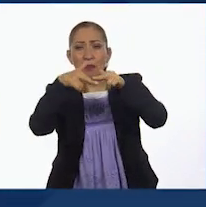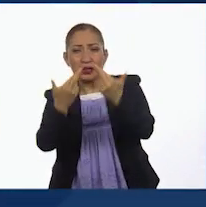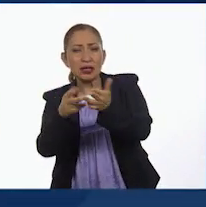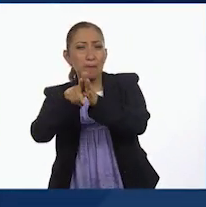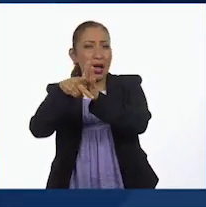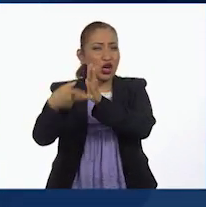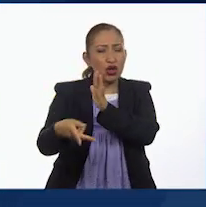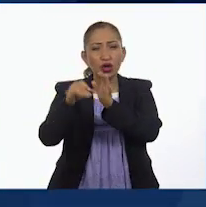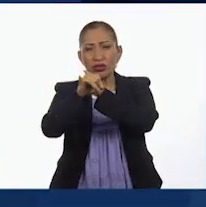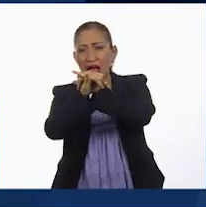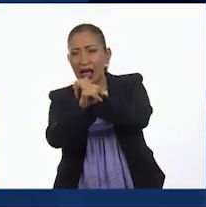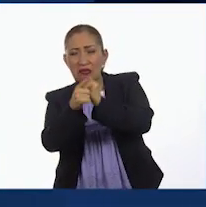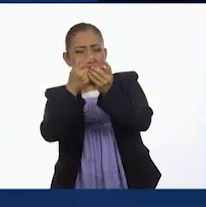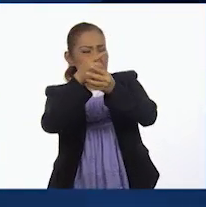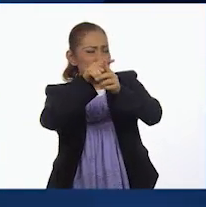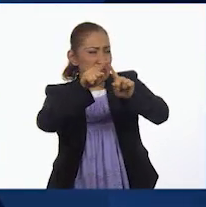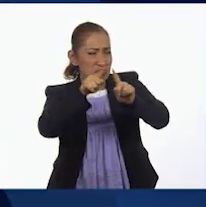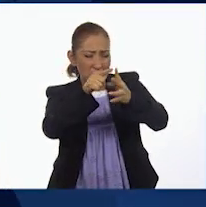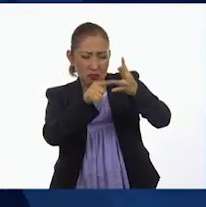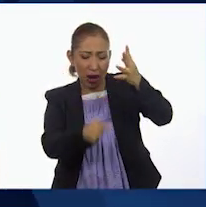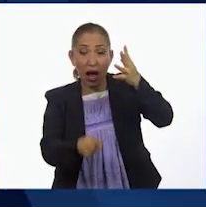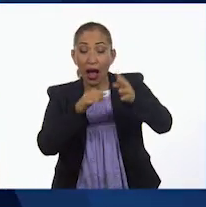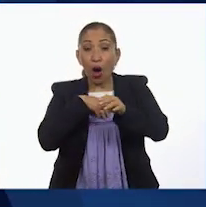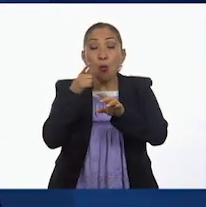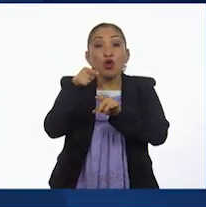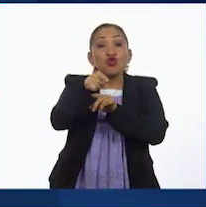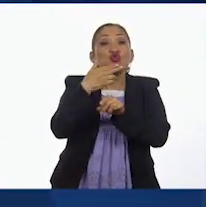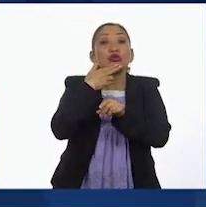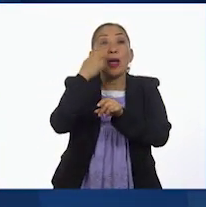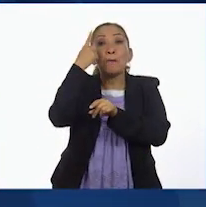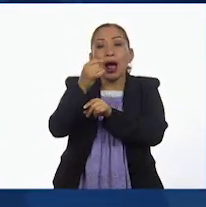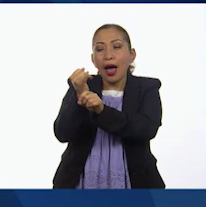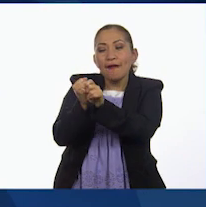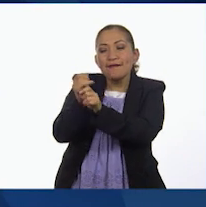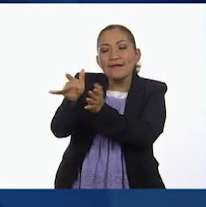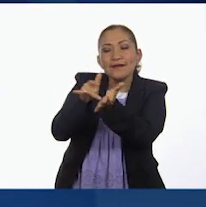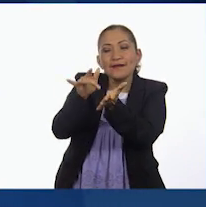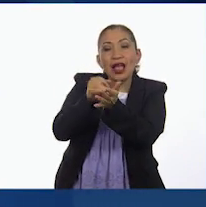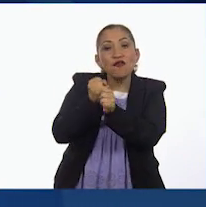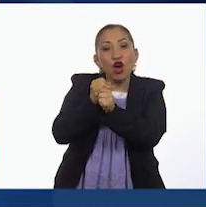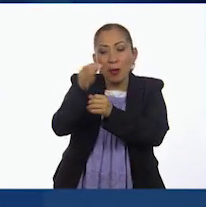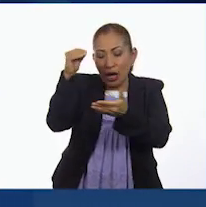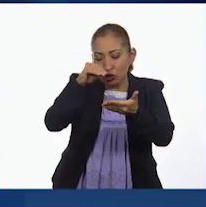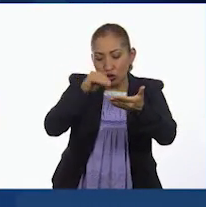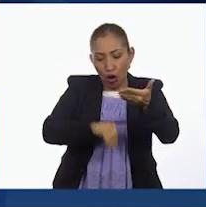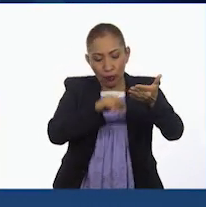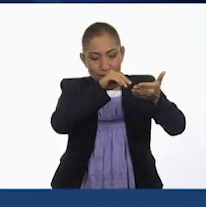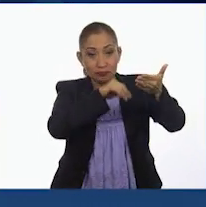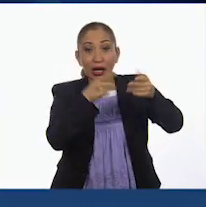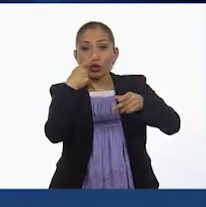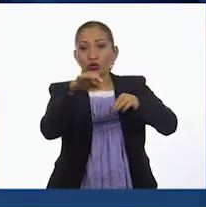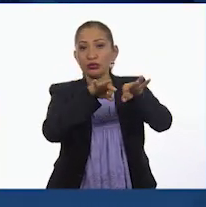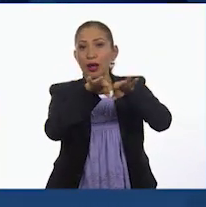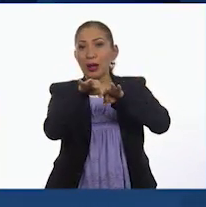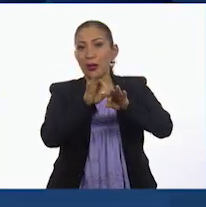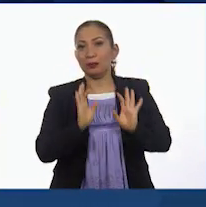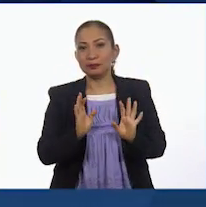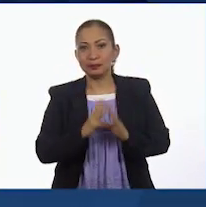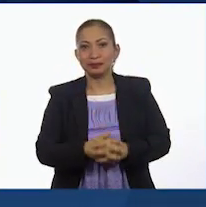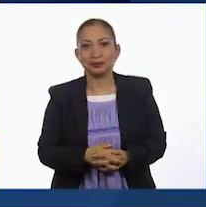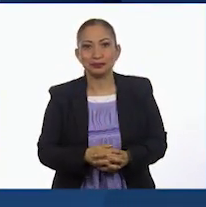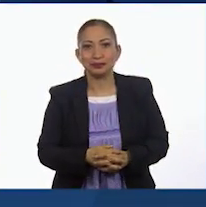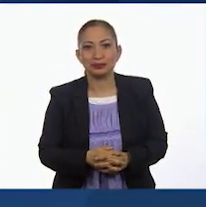materiales escritos empleados como material de consulta documental para la elaboración de un trabajo de